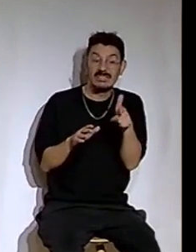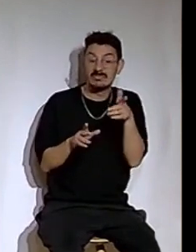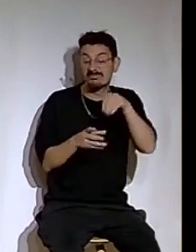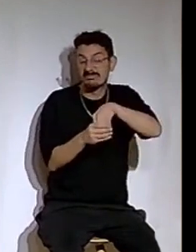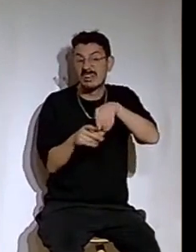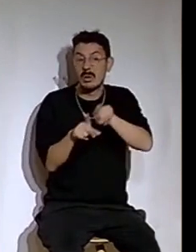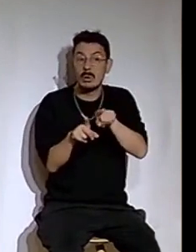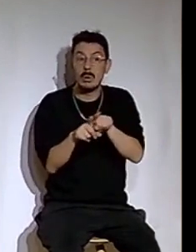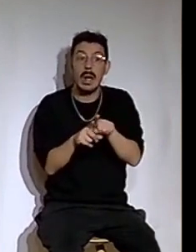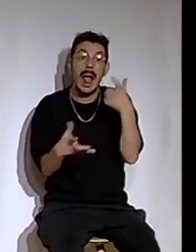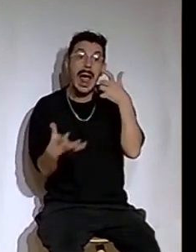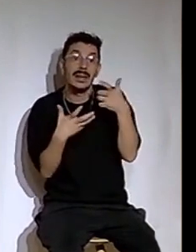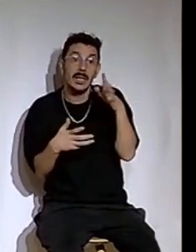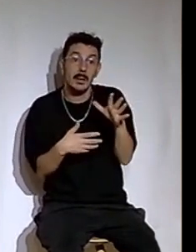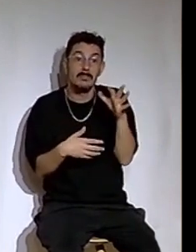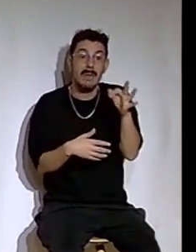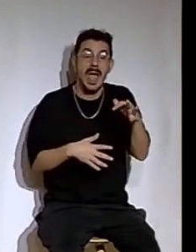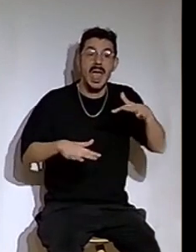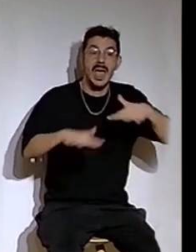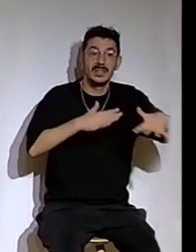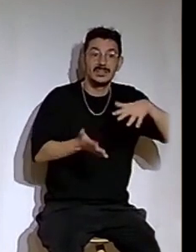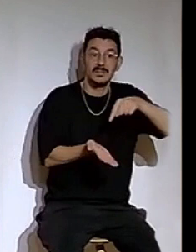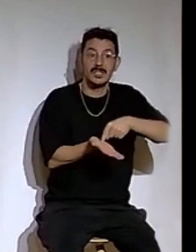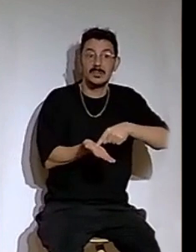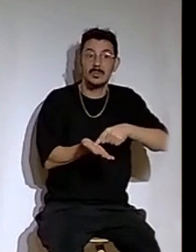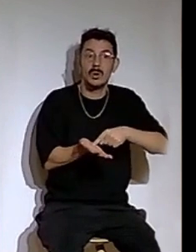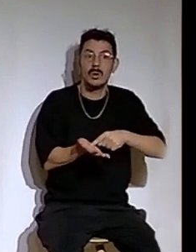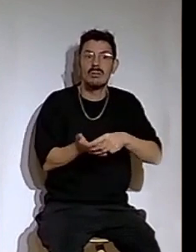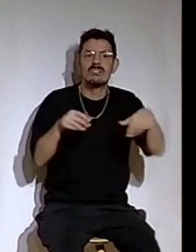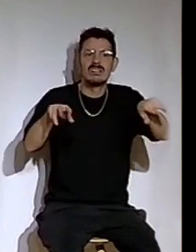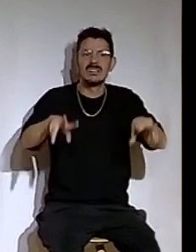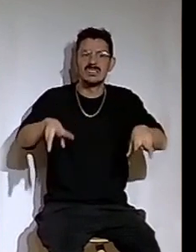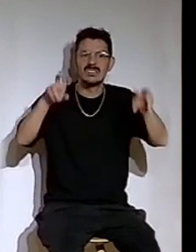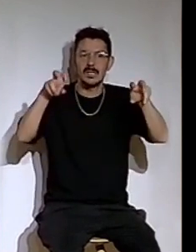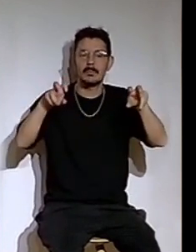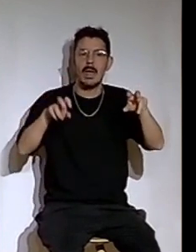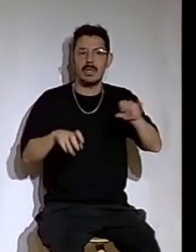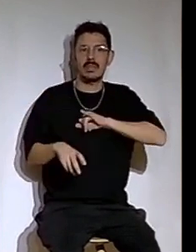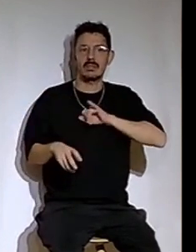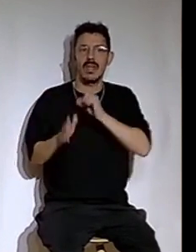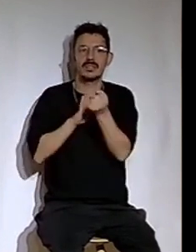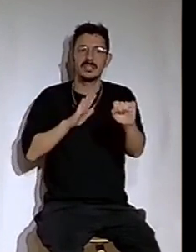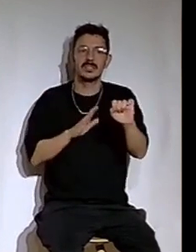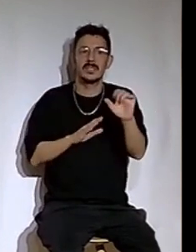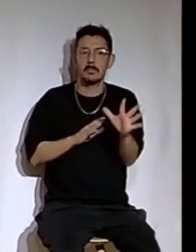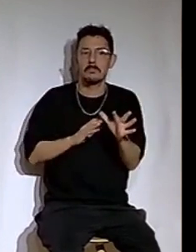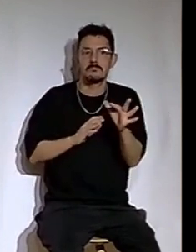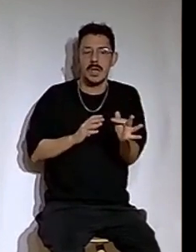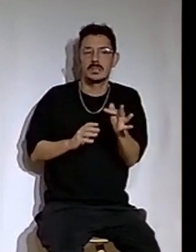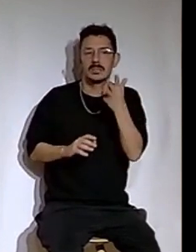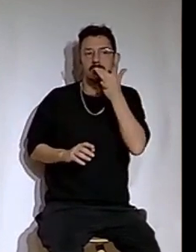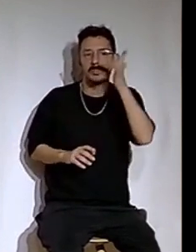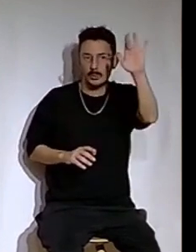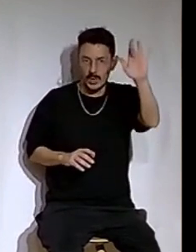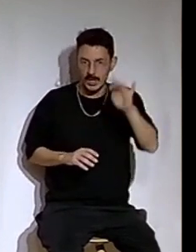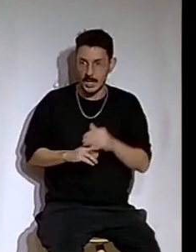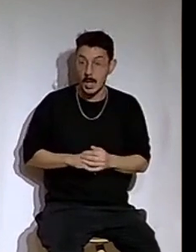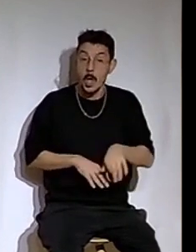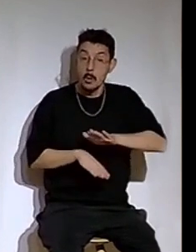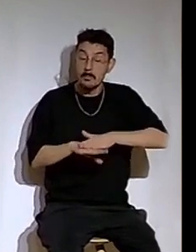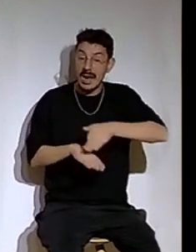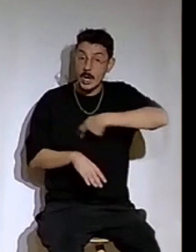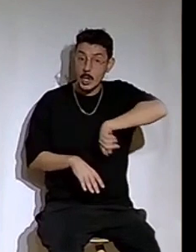y somos como muy conscientes también del territorio desde donde estamos generando este relato y del espacio también desde donde se está